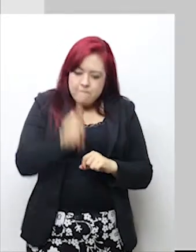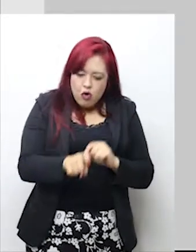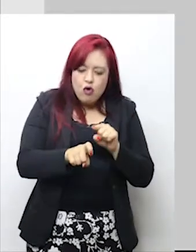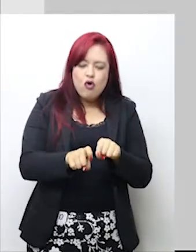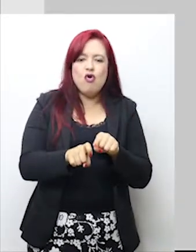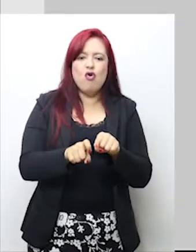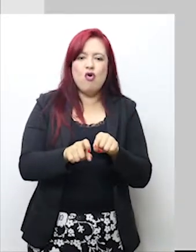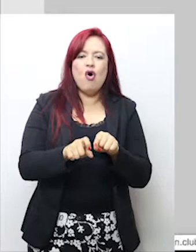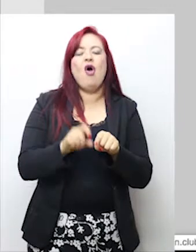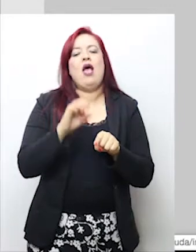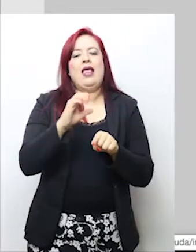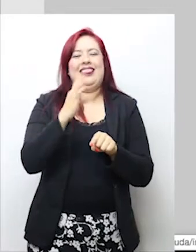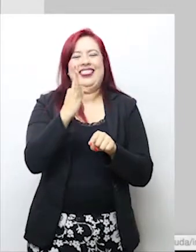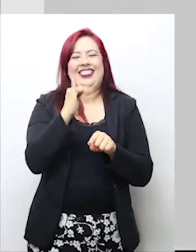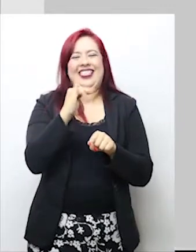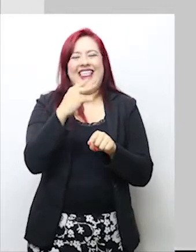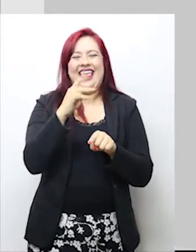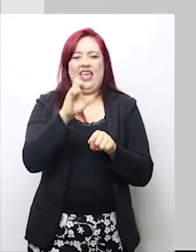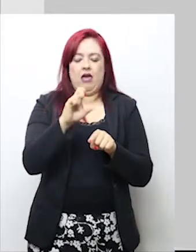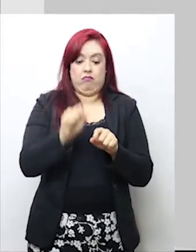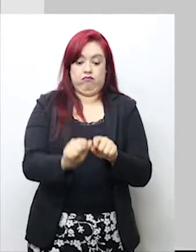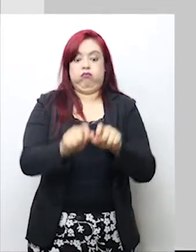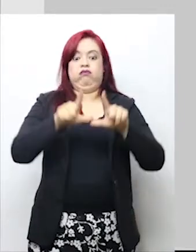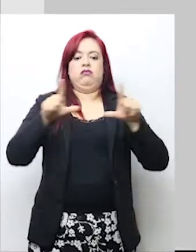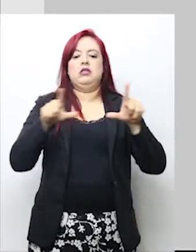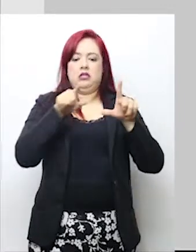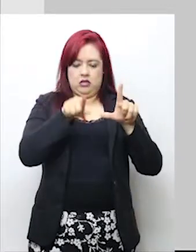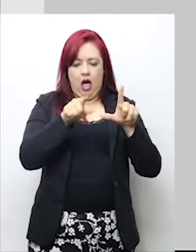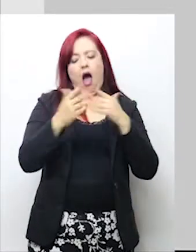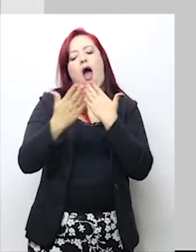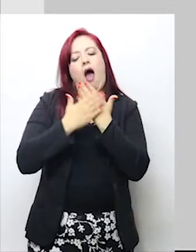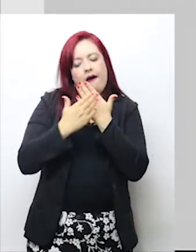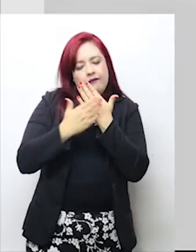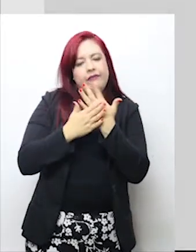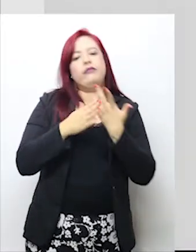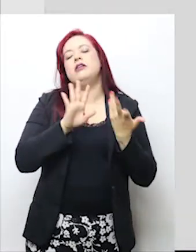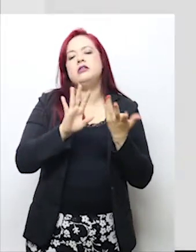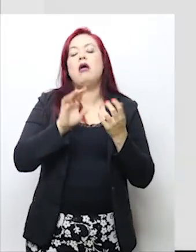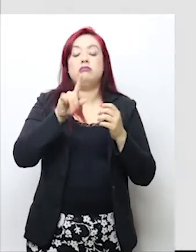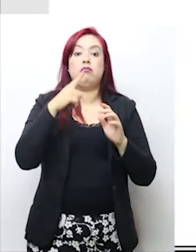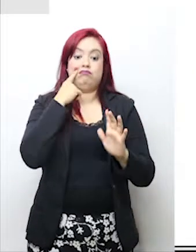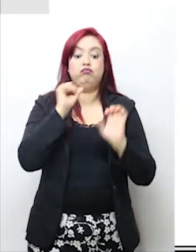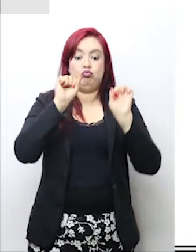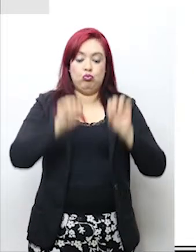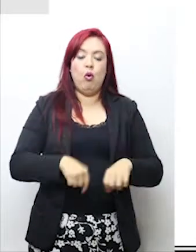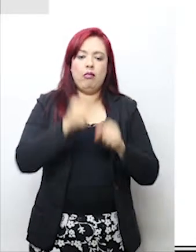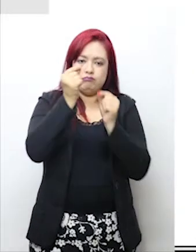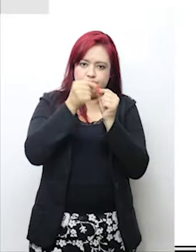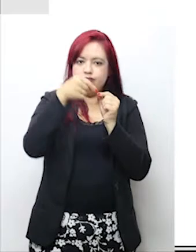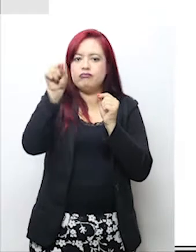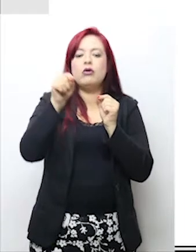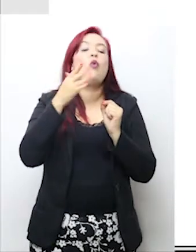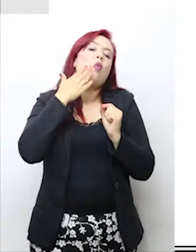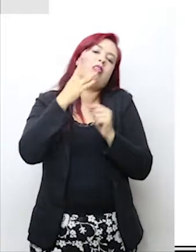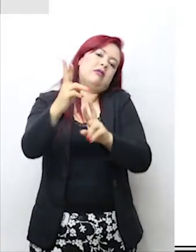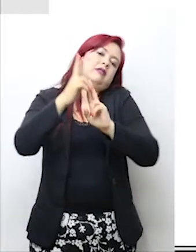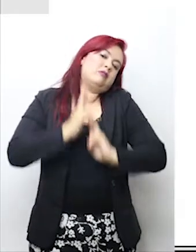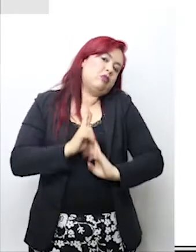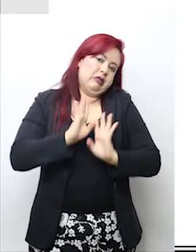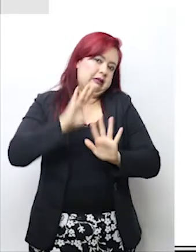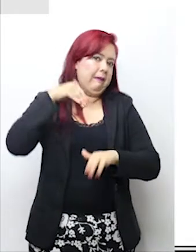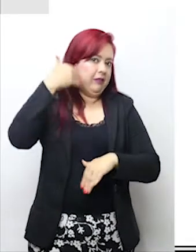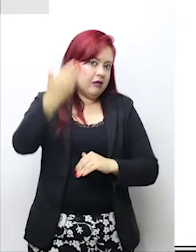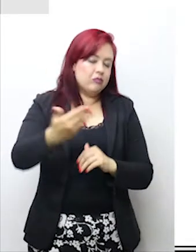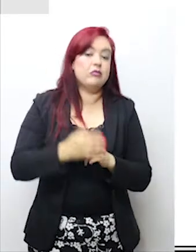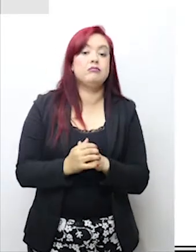En pantalla aparecerá la confirmación de que tu ticket fue creado exitosamente. Para usar la herramienta